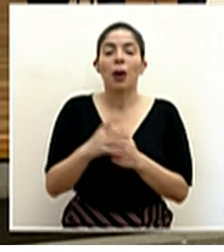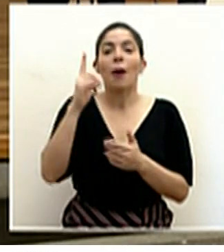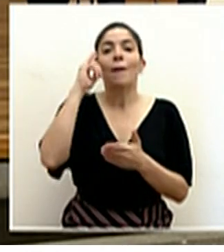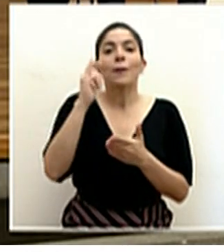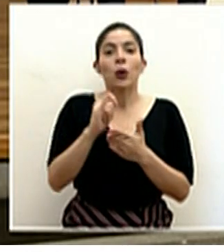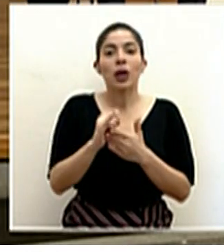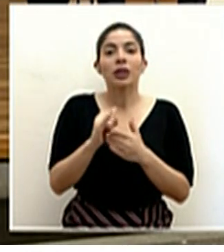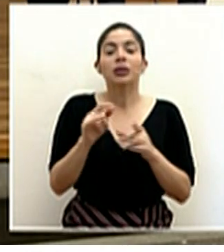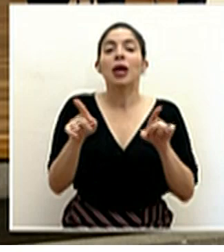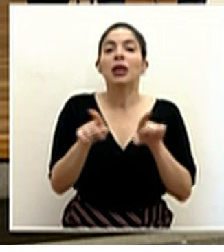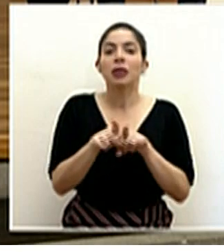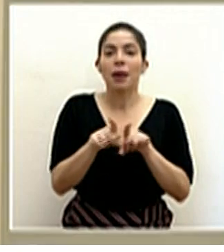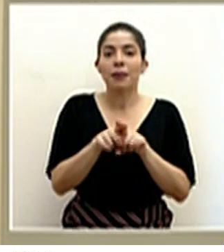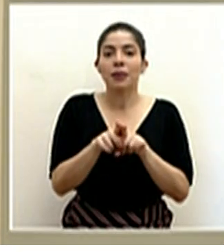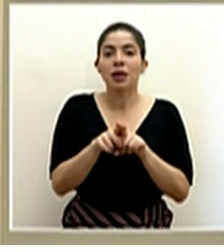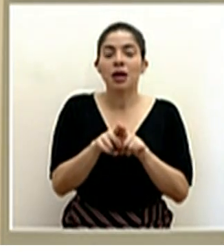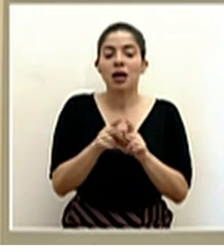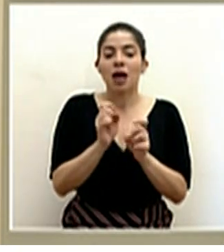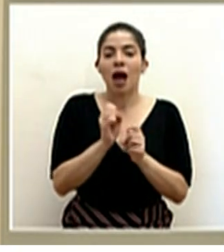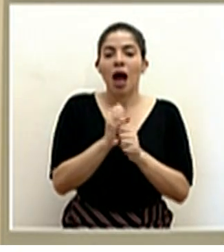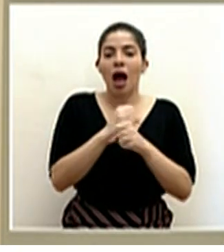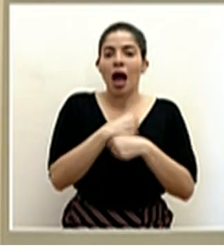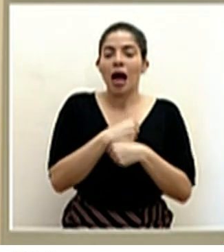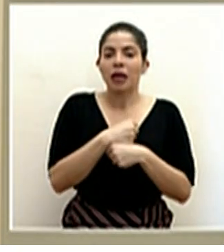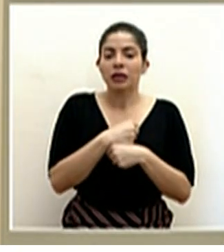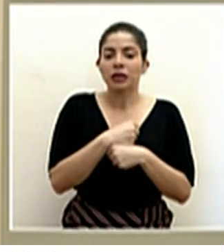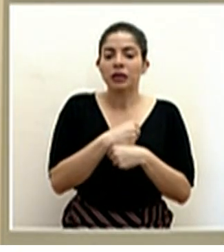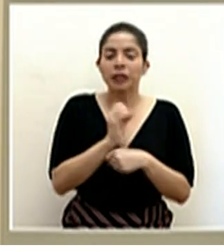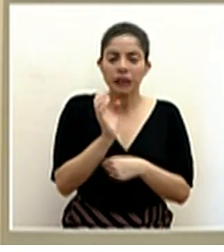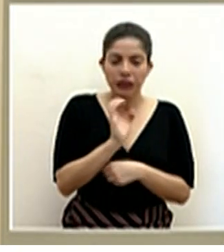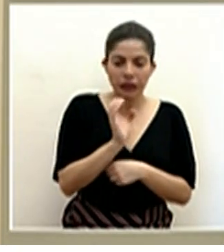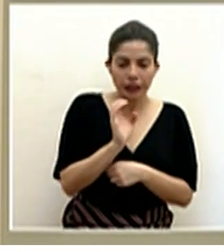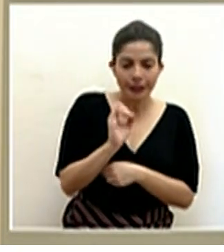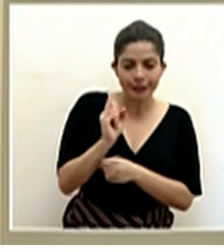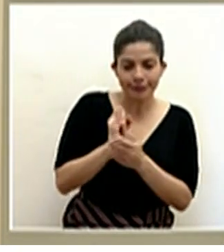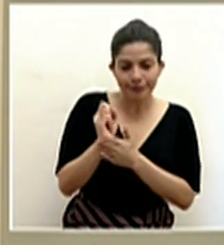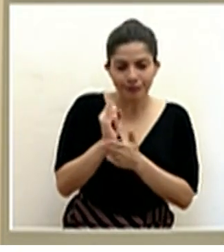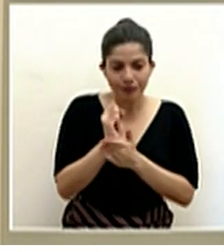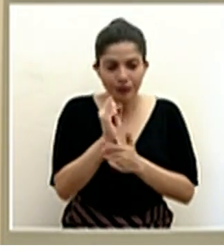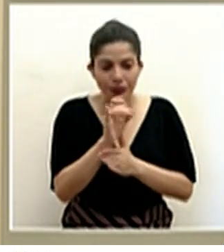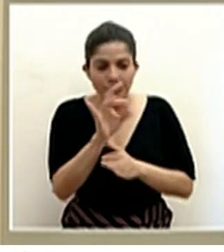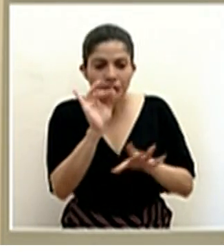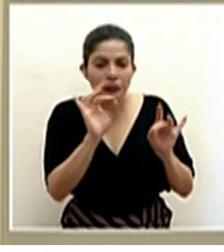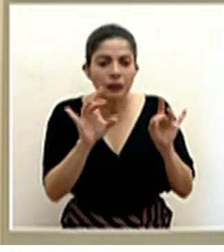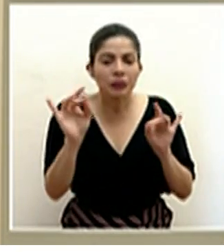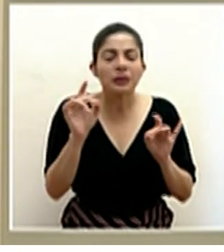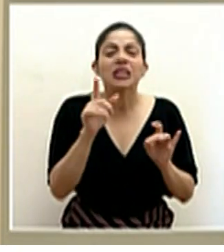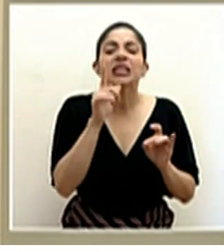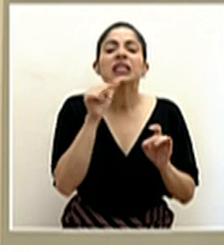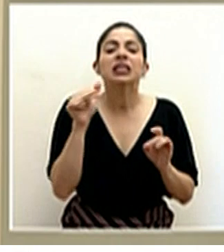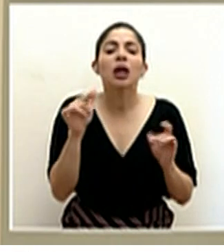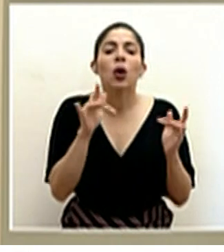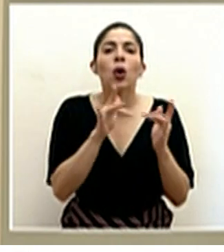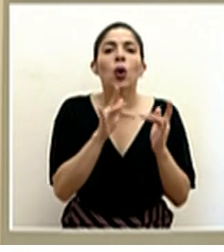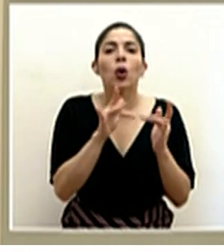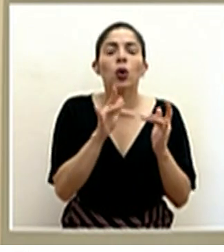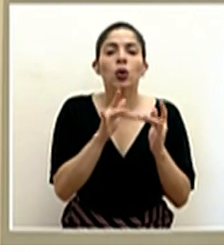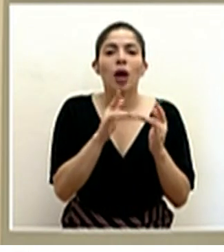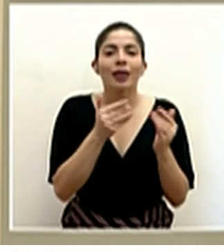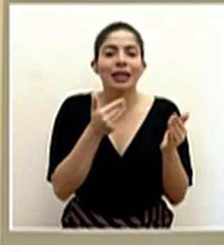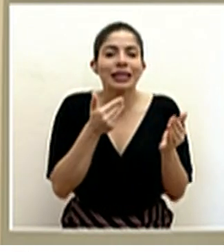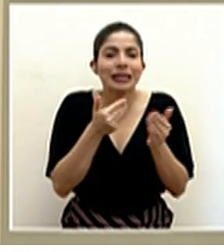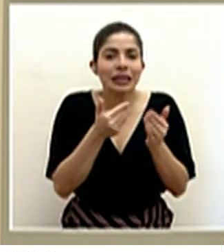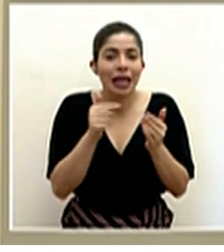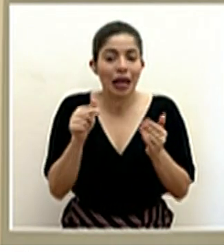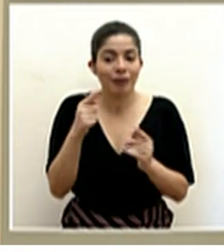Por eso es que también se hace ese tipo de identificación, de investigación, para determinar los contactos cercanos de esa